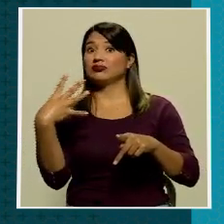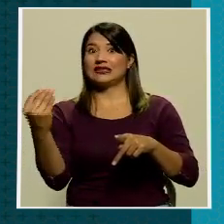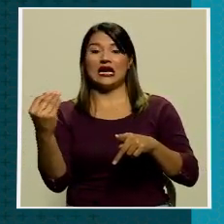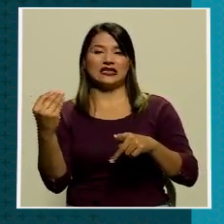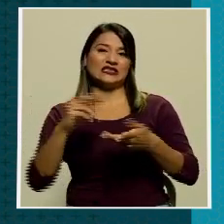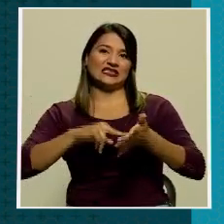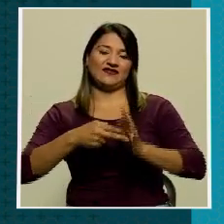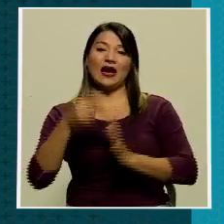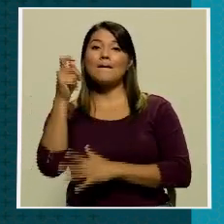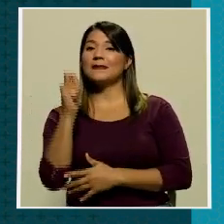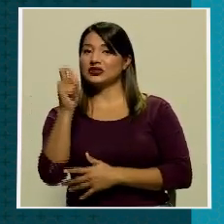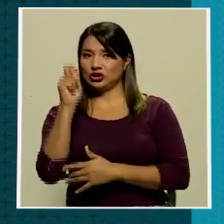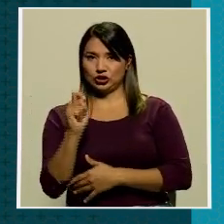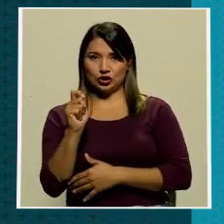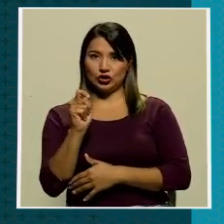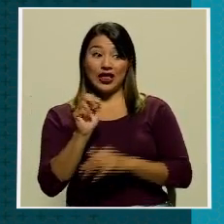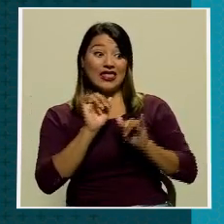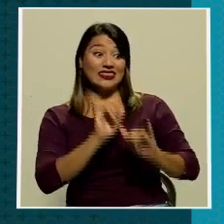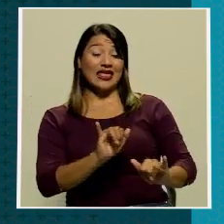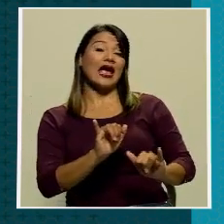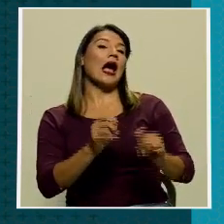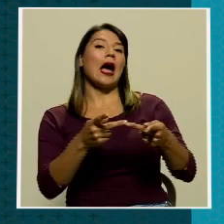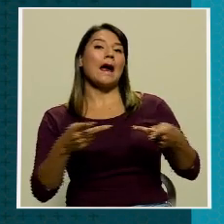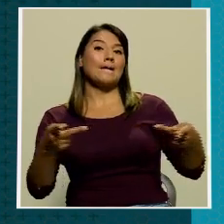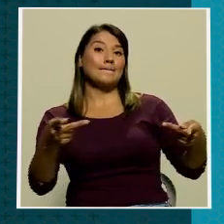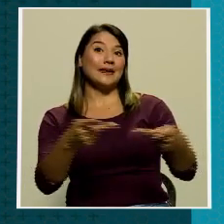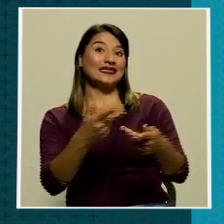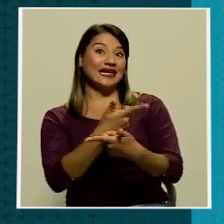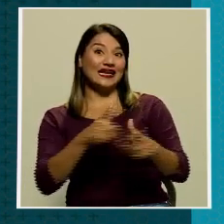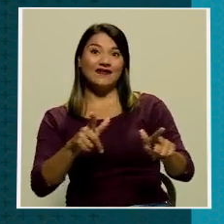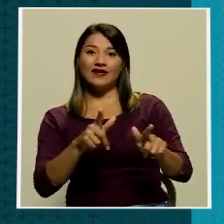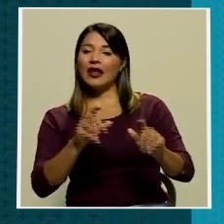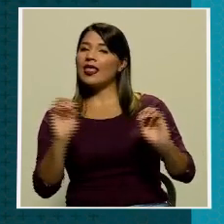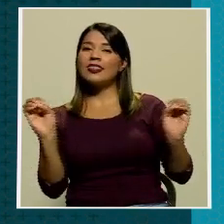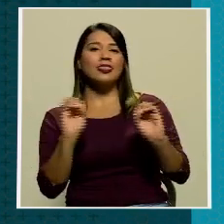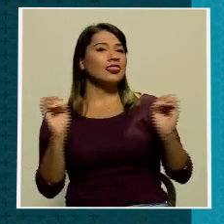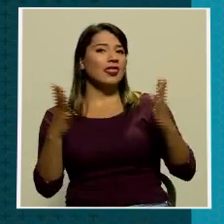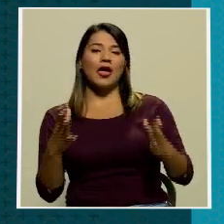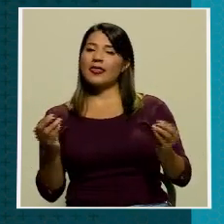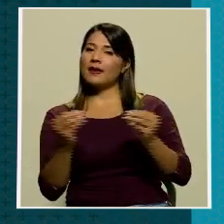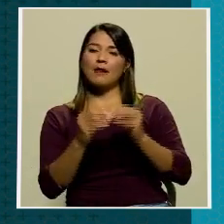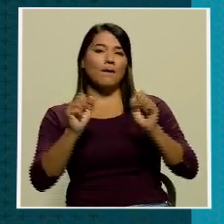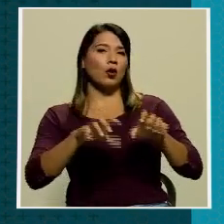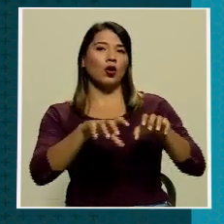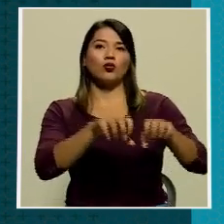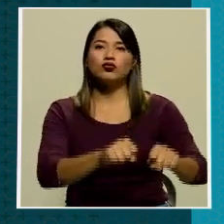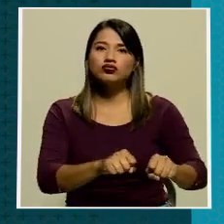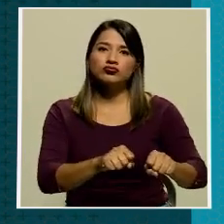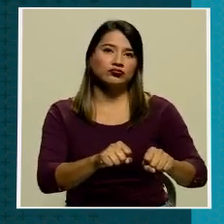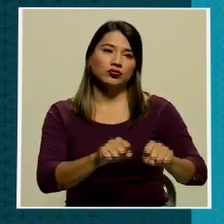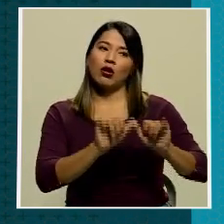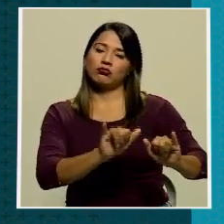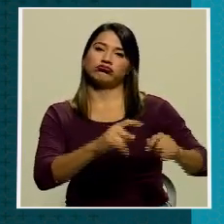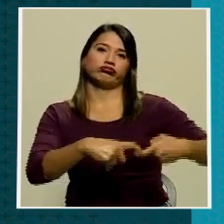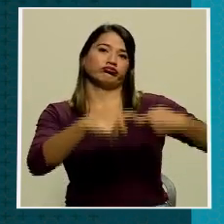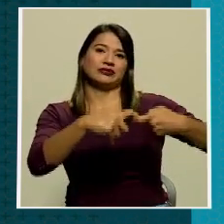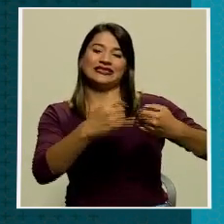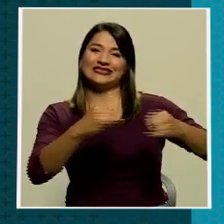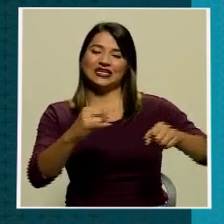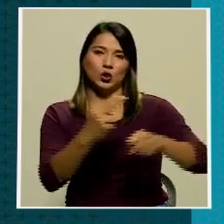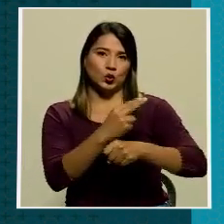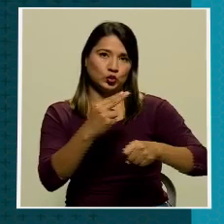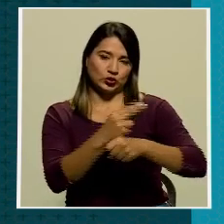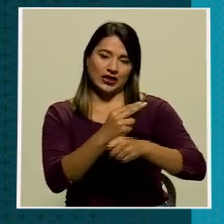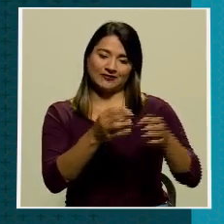autoridades. En cuanto a los nuevos ingresos, estaríamos hablando por ejemplo, de la aplicación de